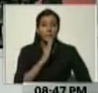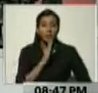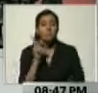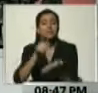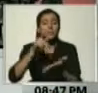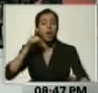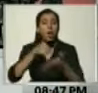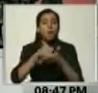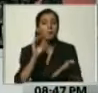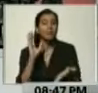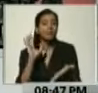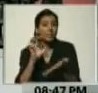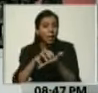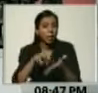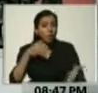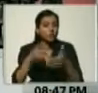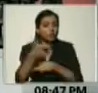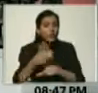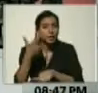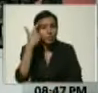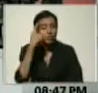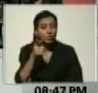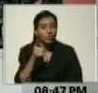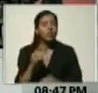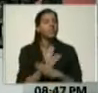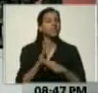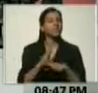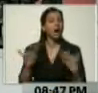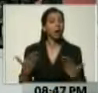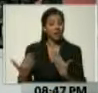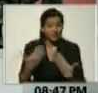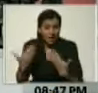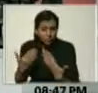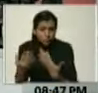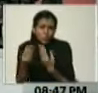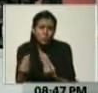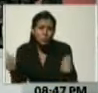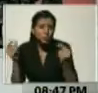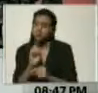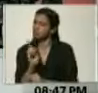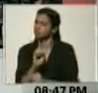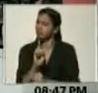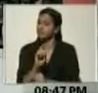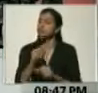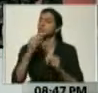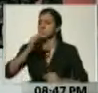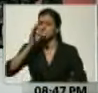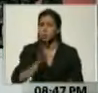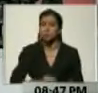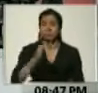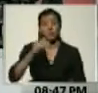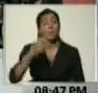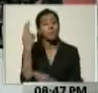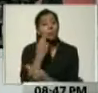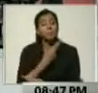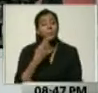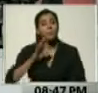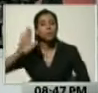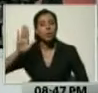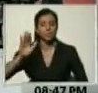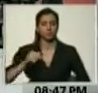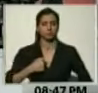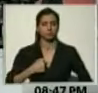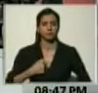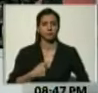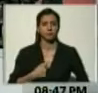Estado. La diferencia va a ser el trato que ustedes van a recibir. Se los juro y se los prometo.